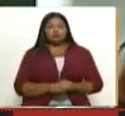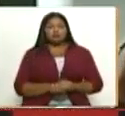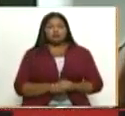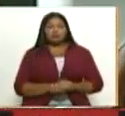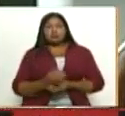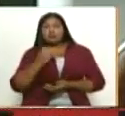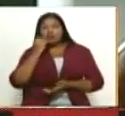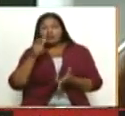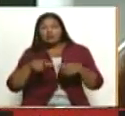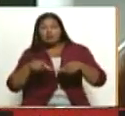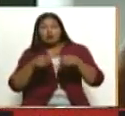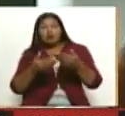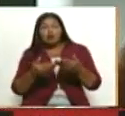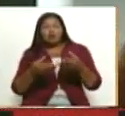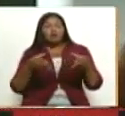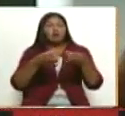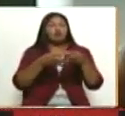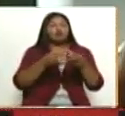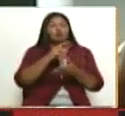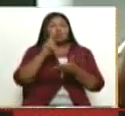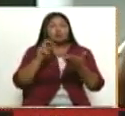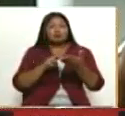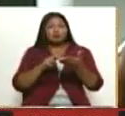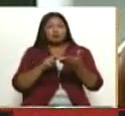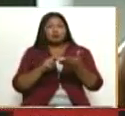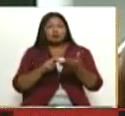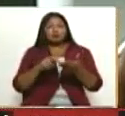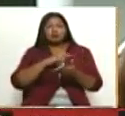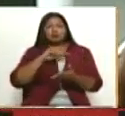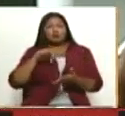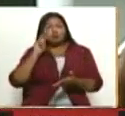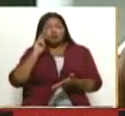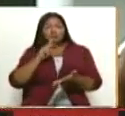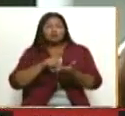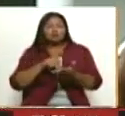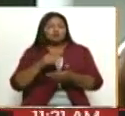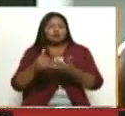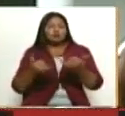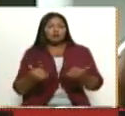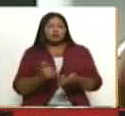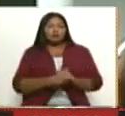reciente instalación del Comité Nacional de Participación.